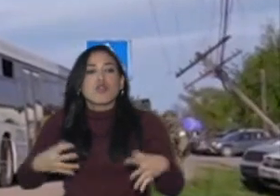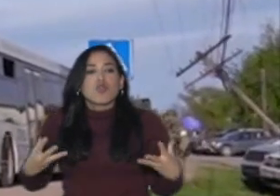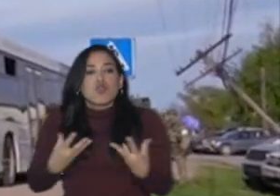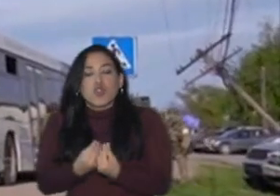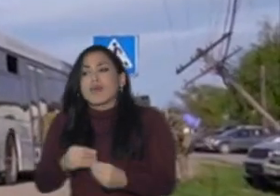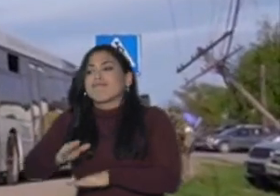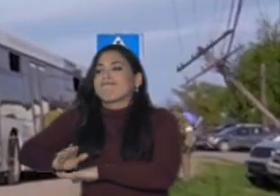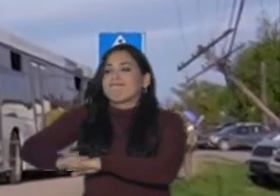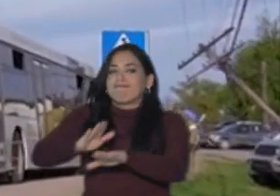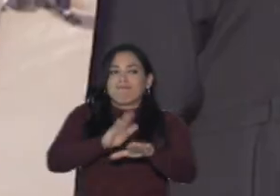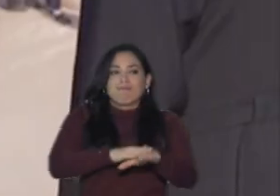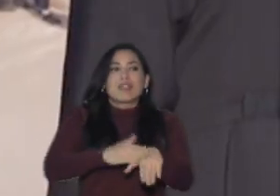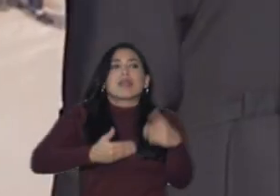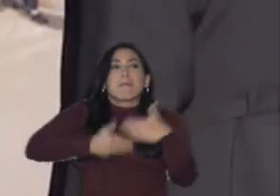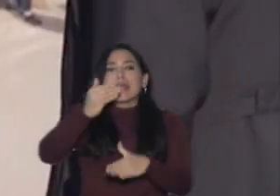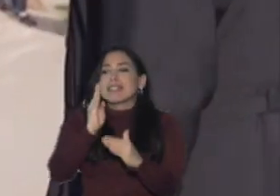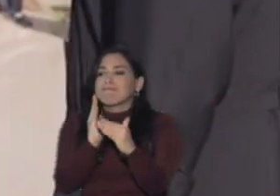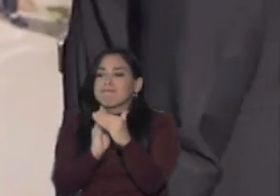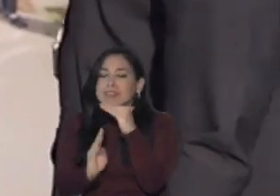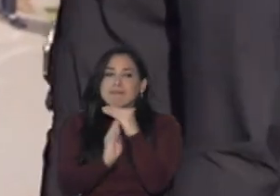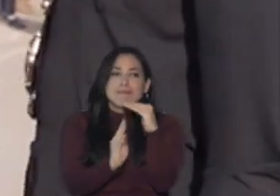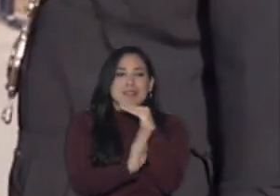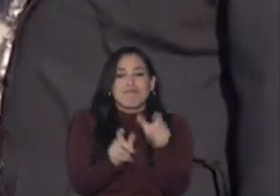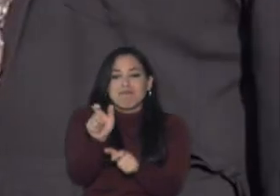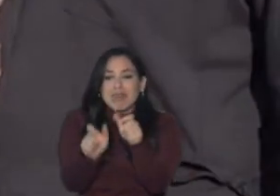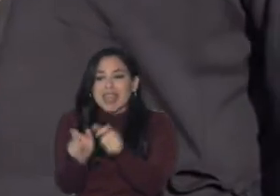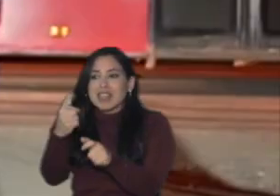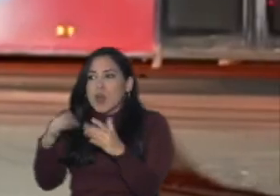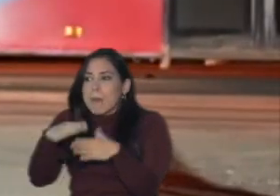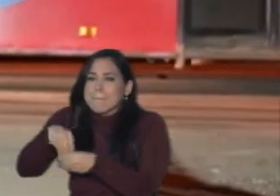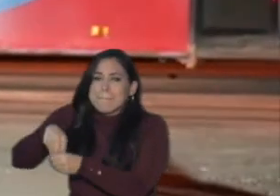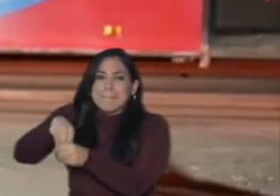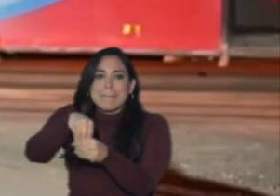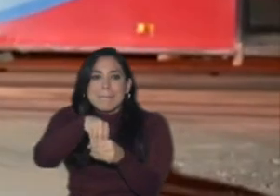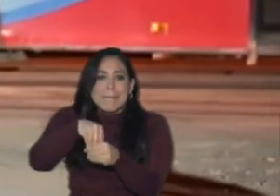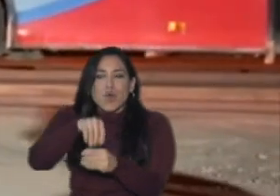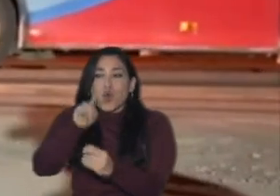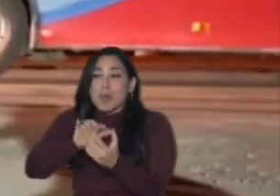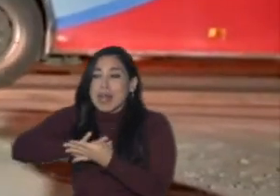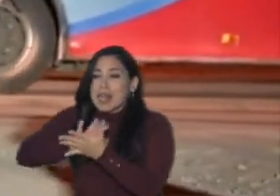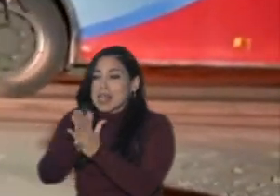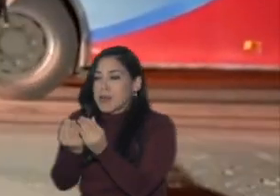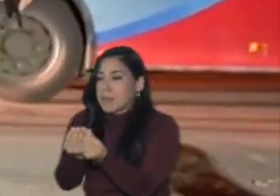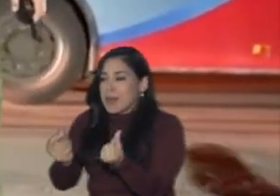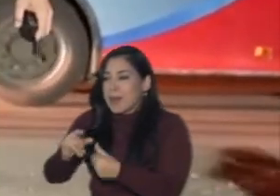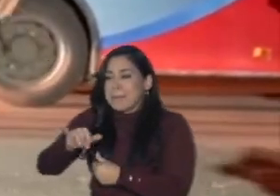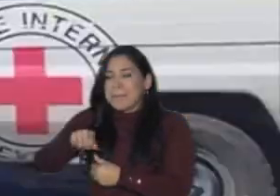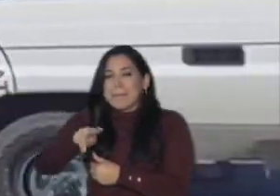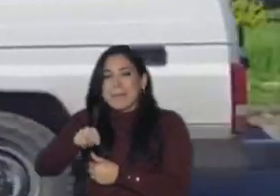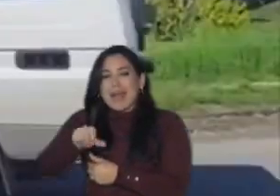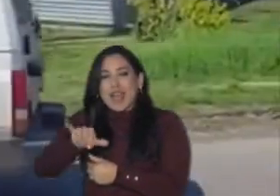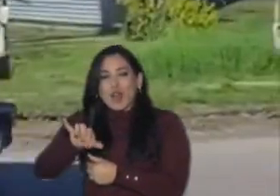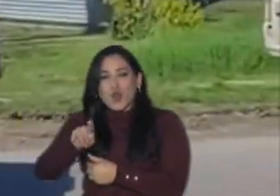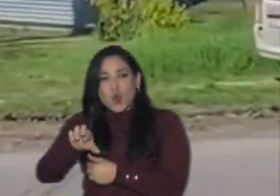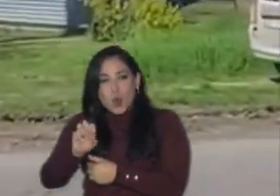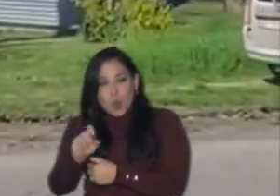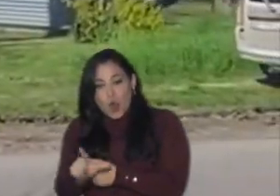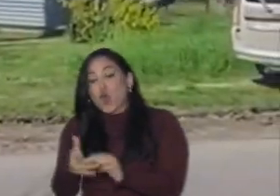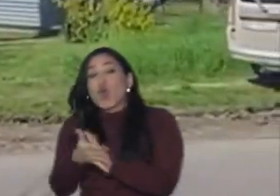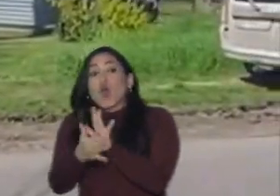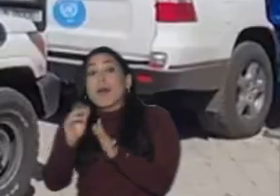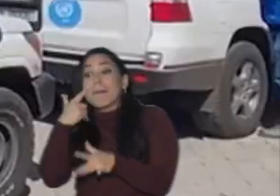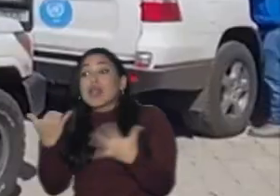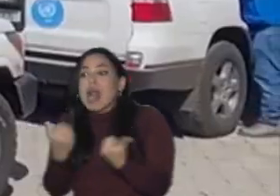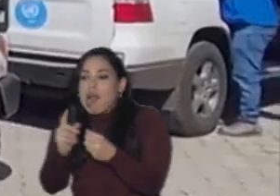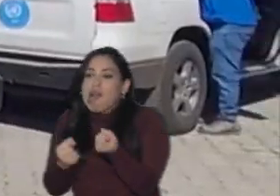Soviética anunció la reanudación de las evacuaciones de civiles que estaban atrapados en la devastada ciudad de Mariupol, aunque en esta oportunidad se